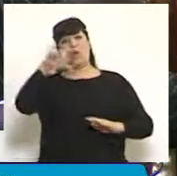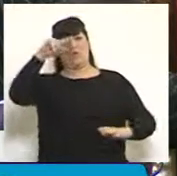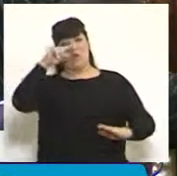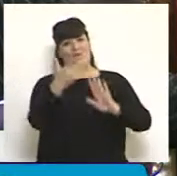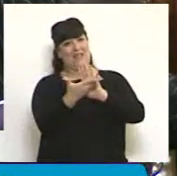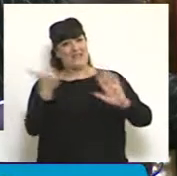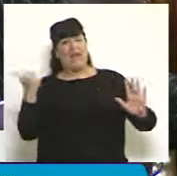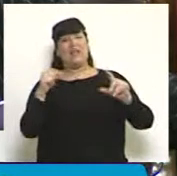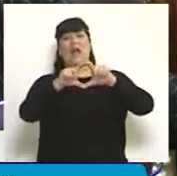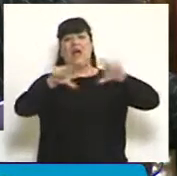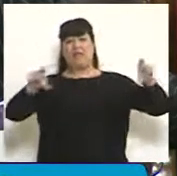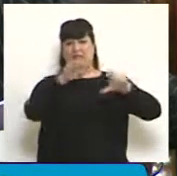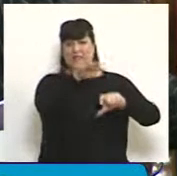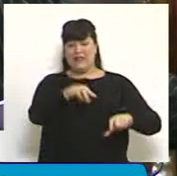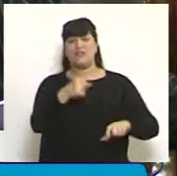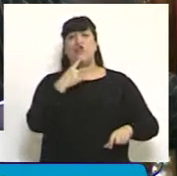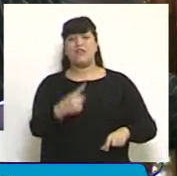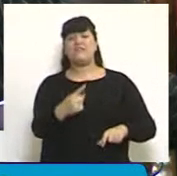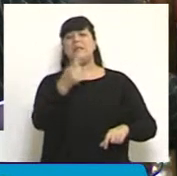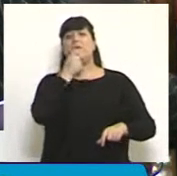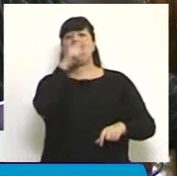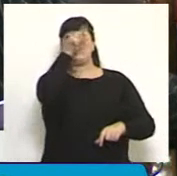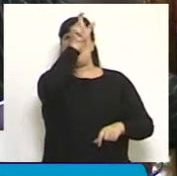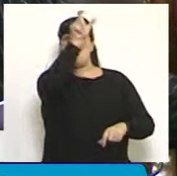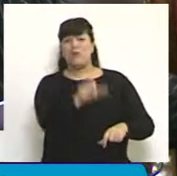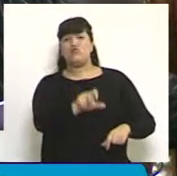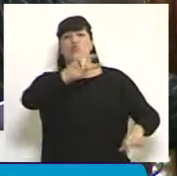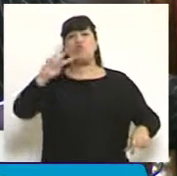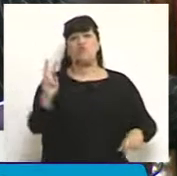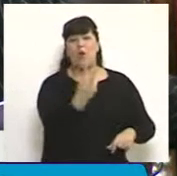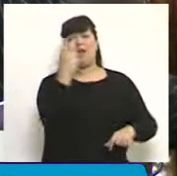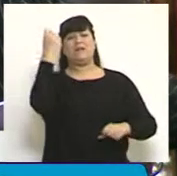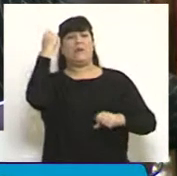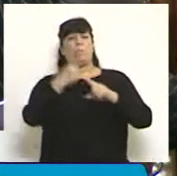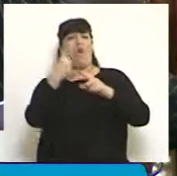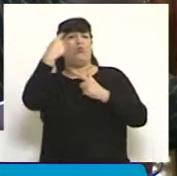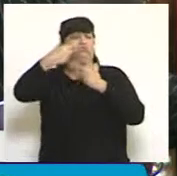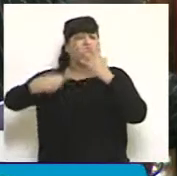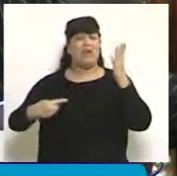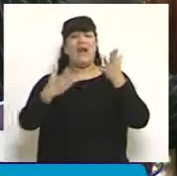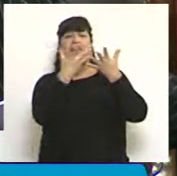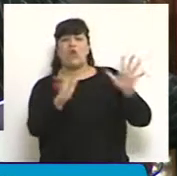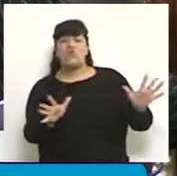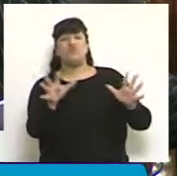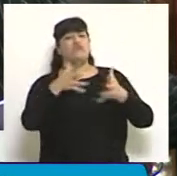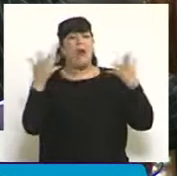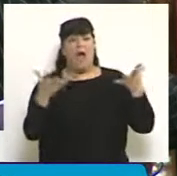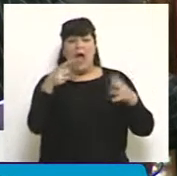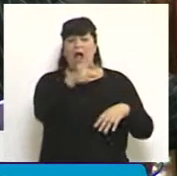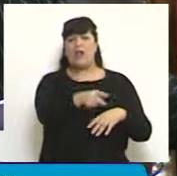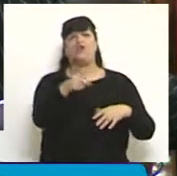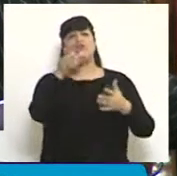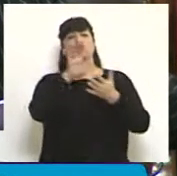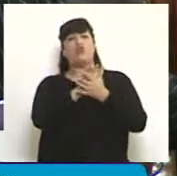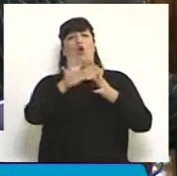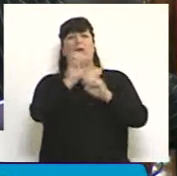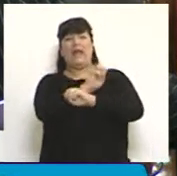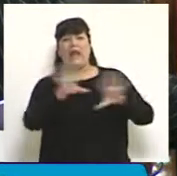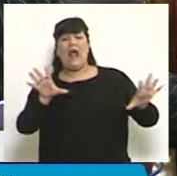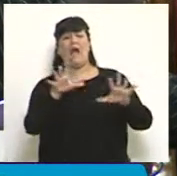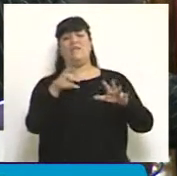con este texto: por la muerte del imputado, por la amnistía, por la prescripción, por la renuncia del agraviado respecto de los delitos de